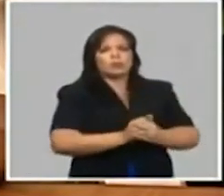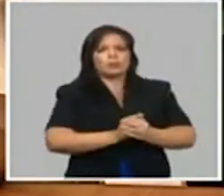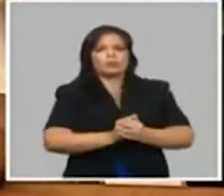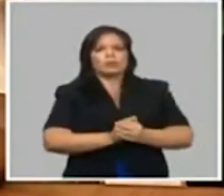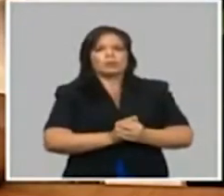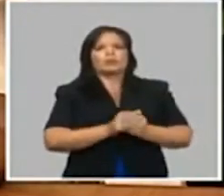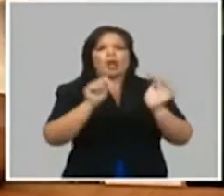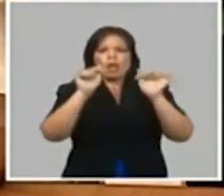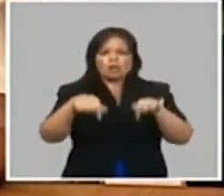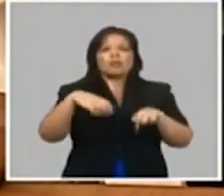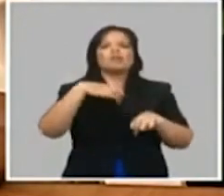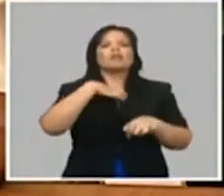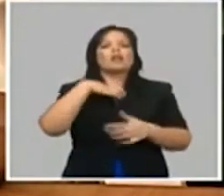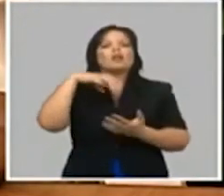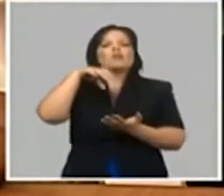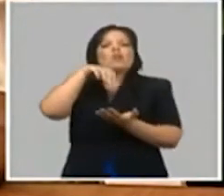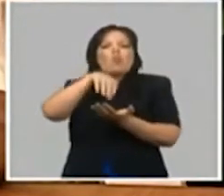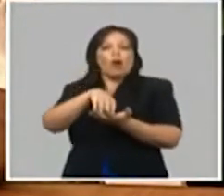pueden despachar.